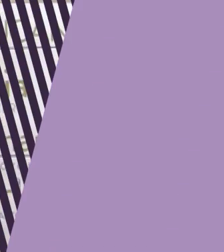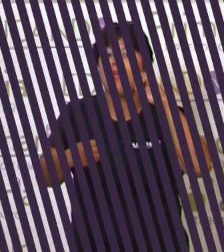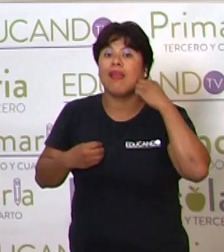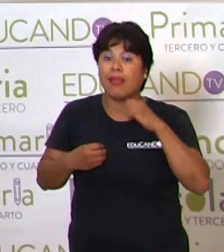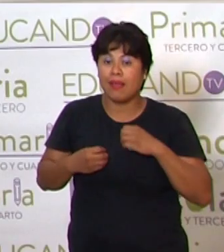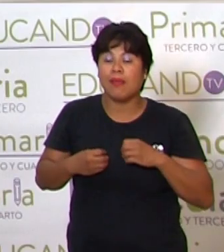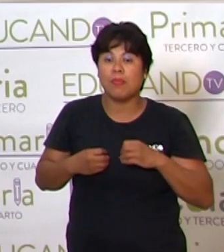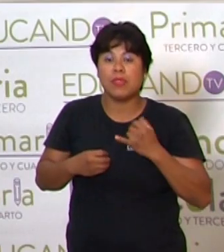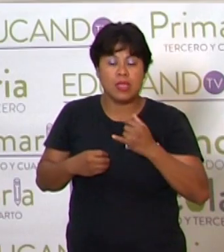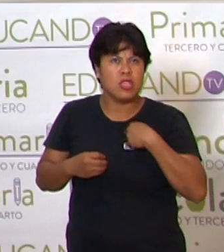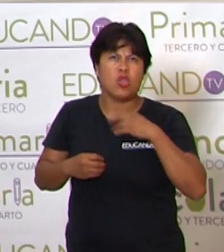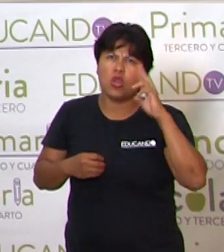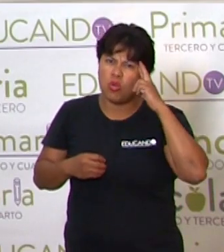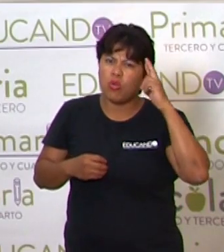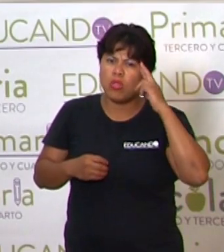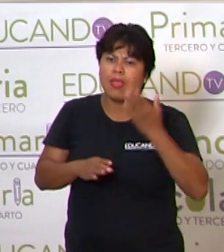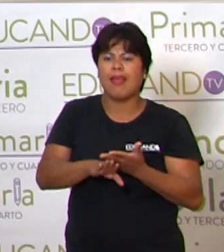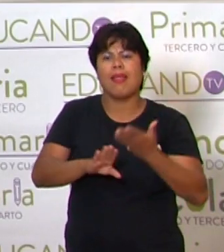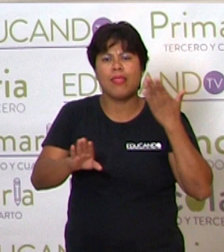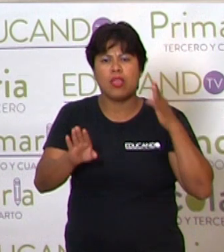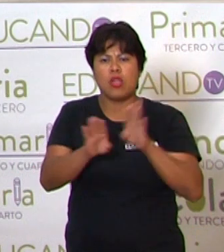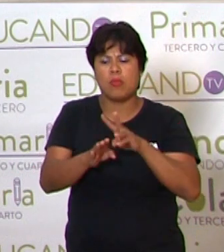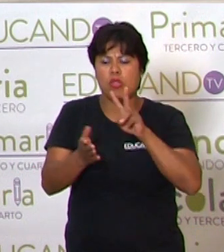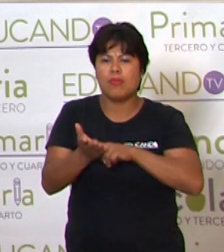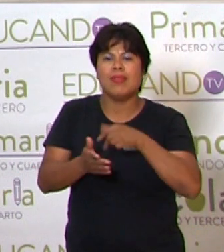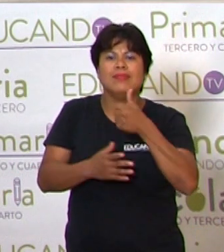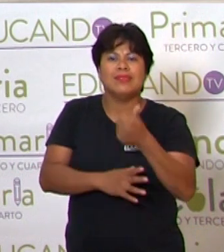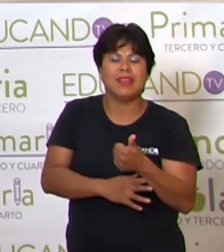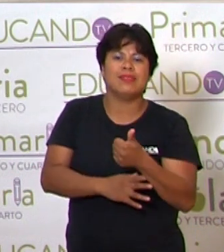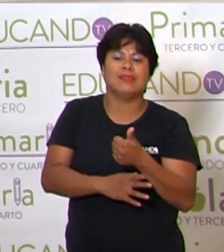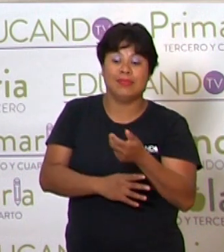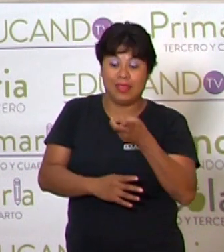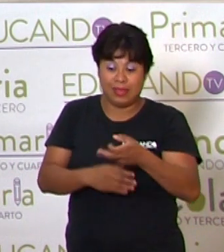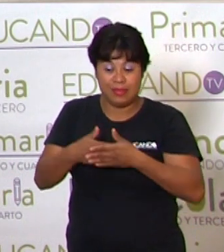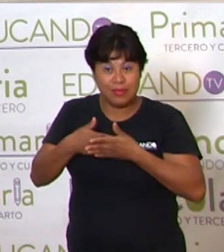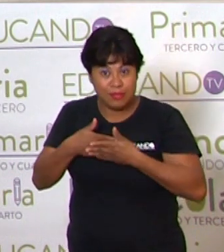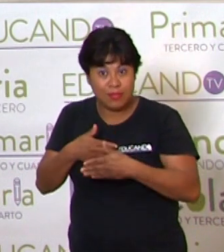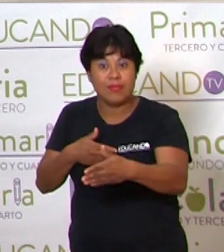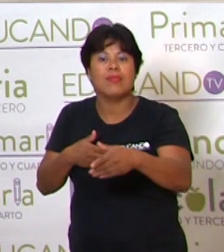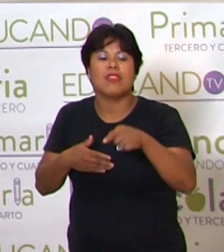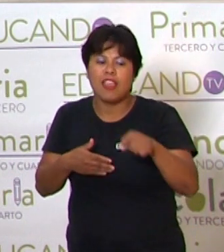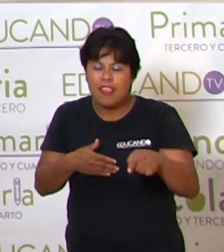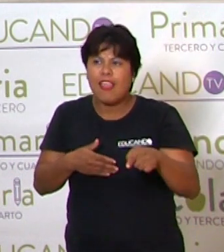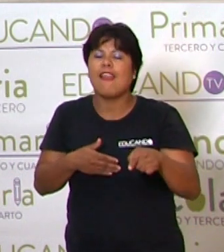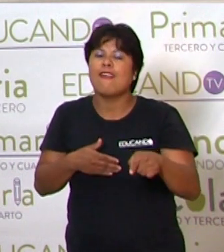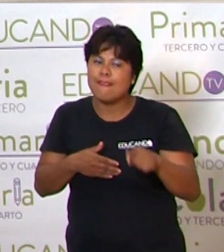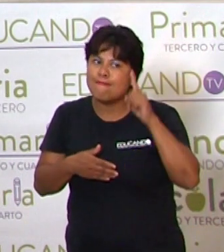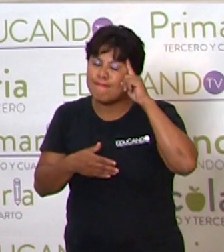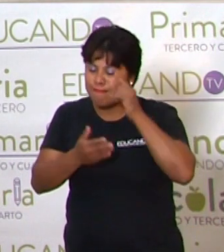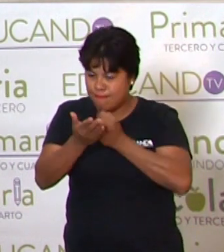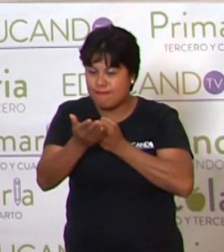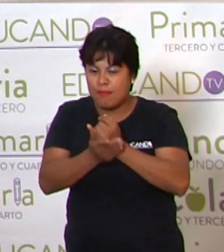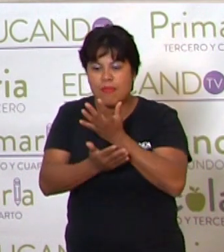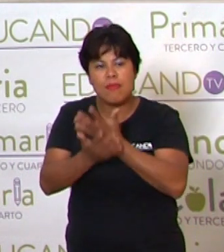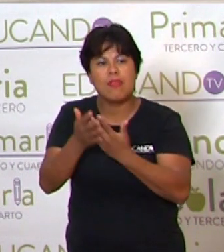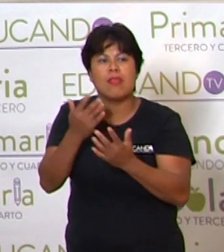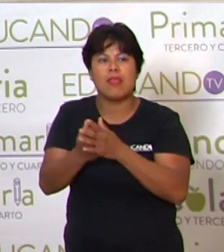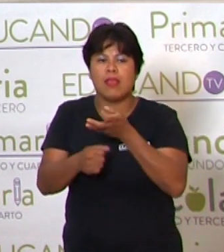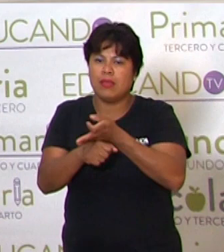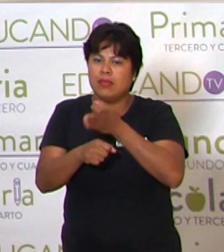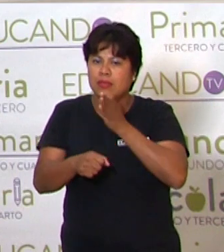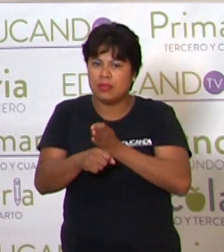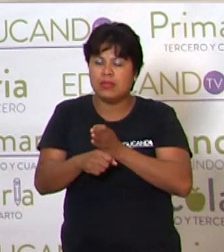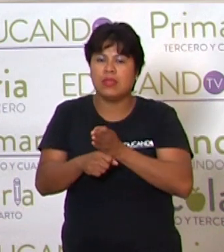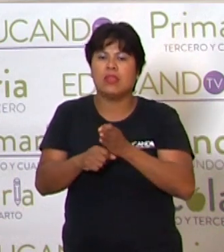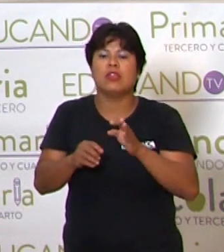Oaxaca y si mal no recuerdo le tocó esa experiencia de 2006 y a partir de eso ella como que decidió crear este